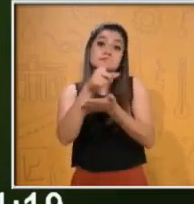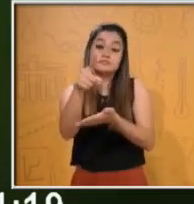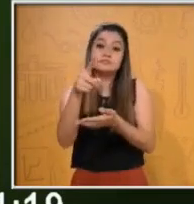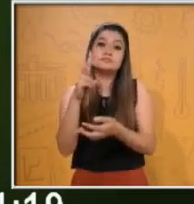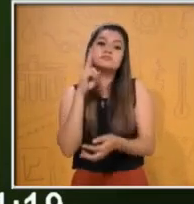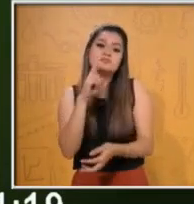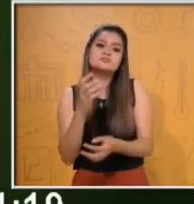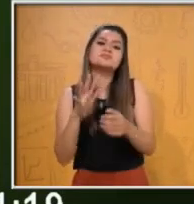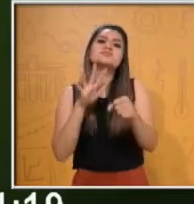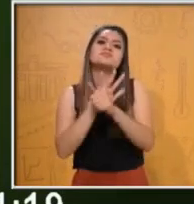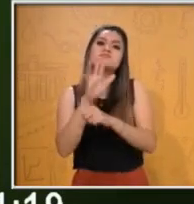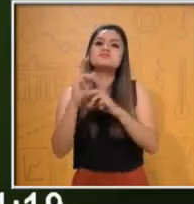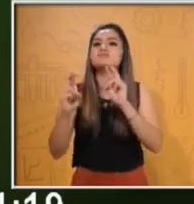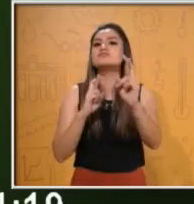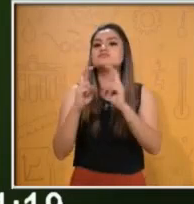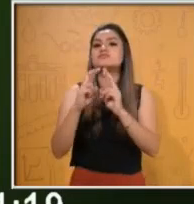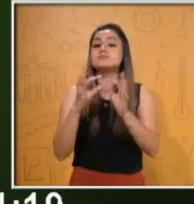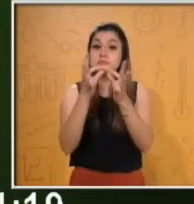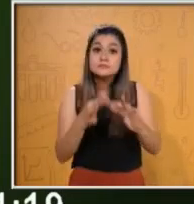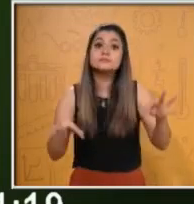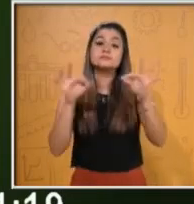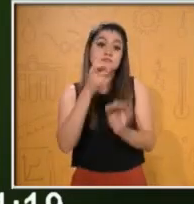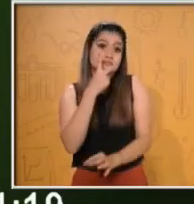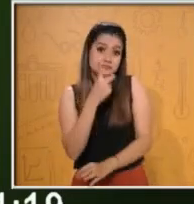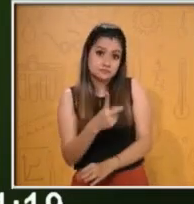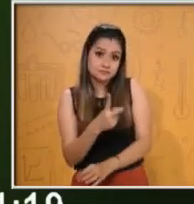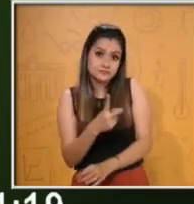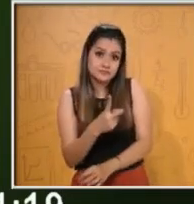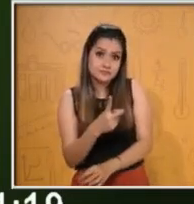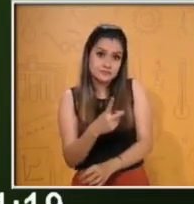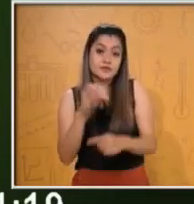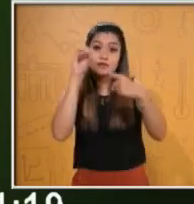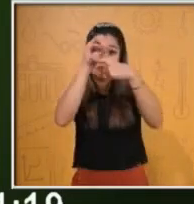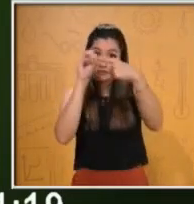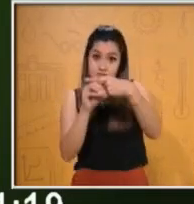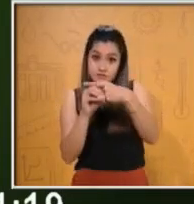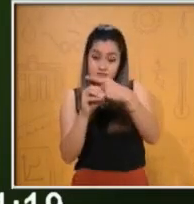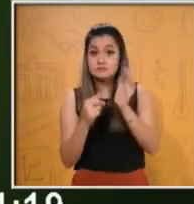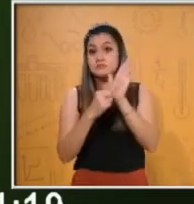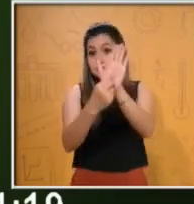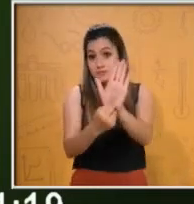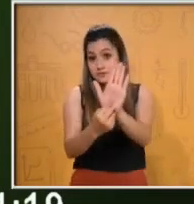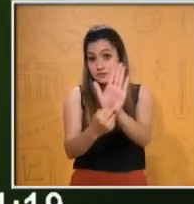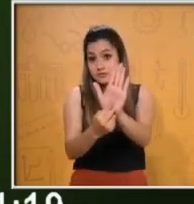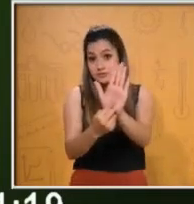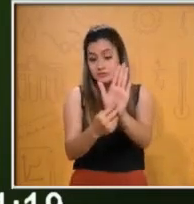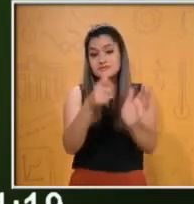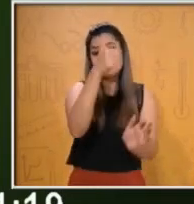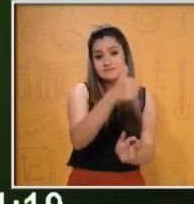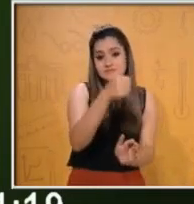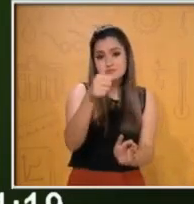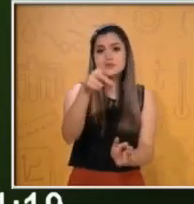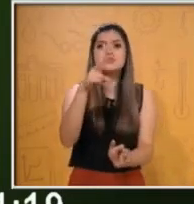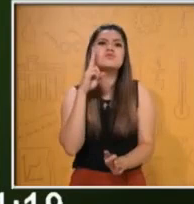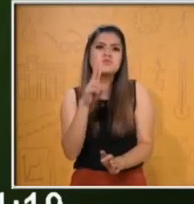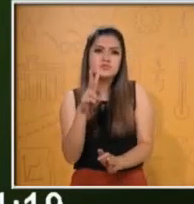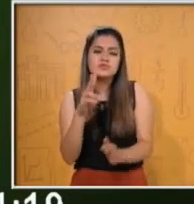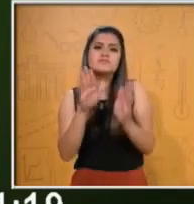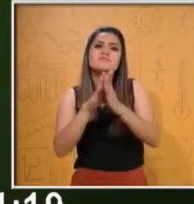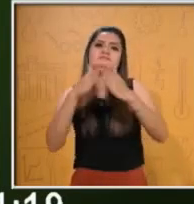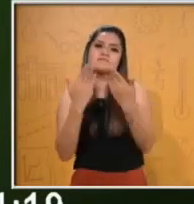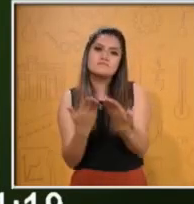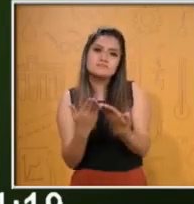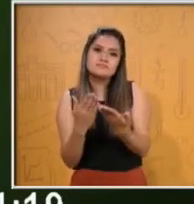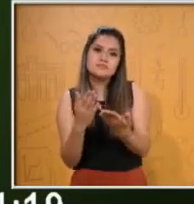la respuesta. Es muy importante, profe, resaltar que esas fracciones que se presentan y todas las que tú puedes ver en tu libro